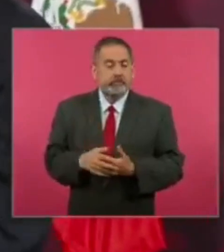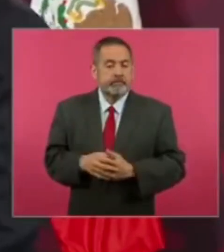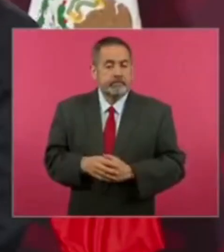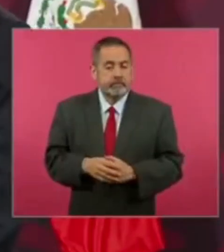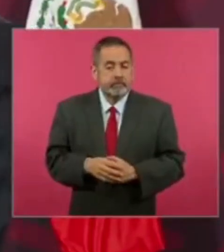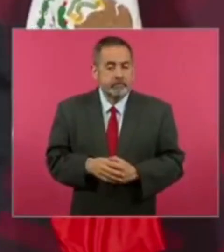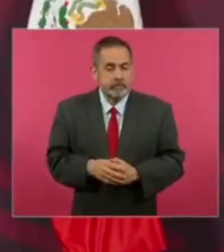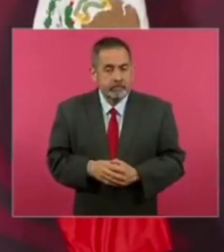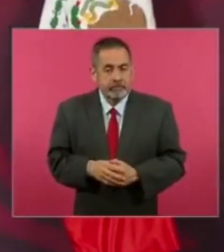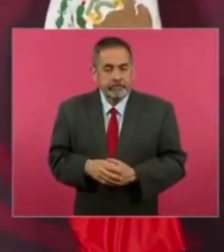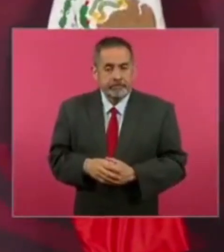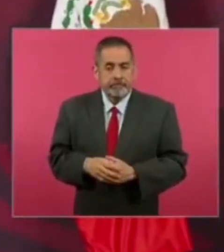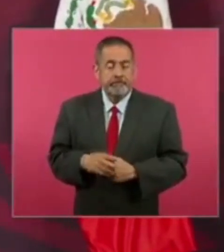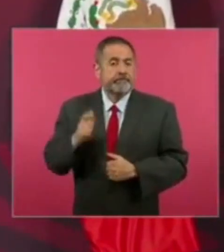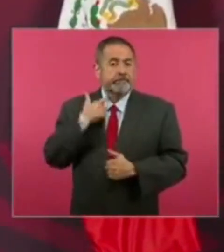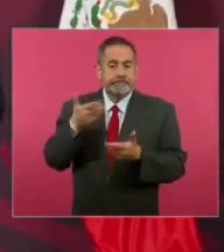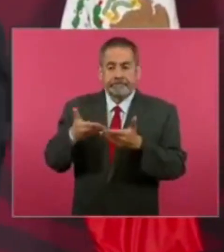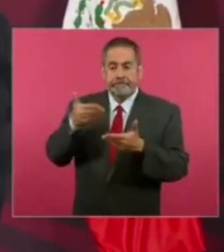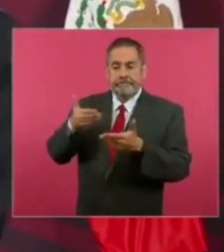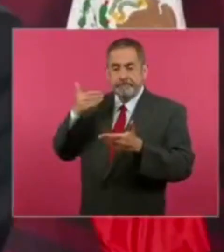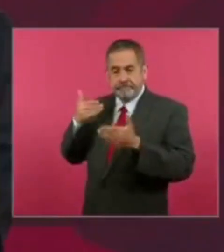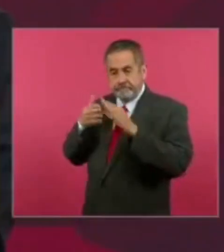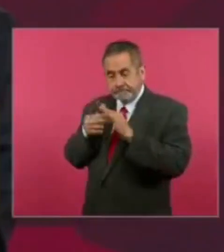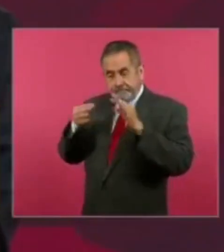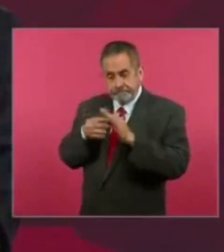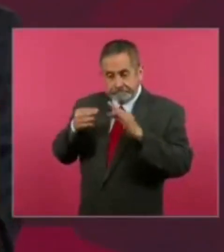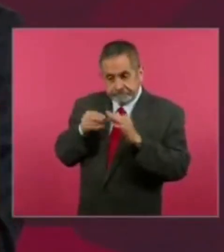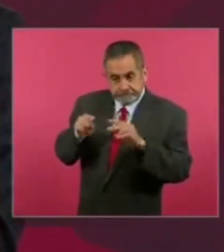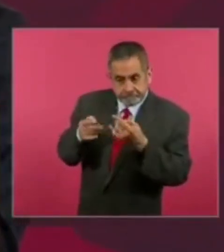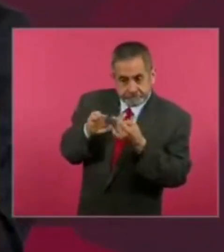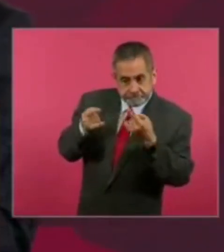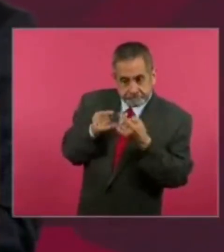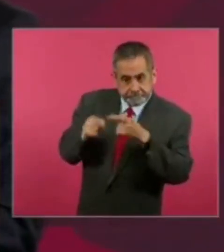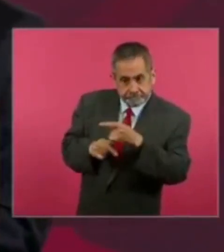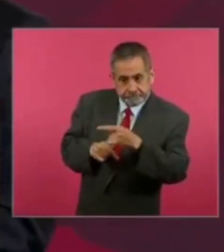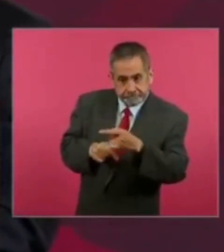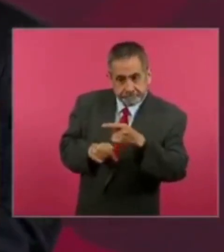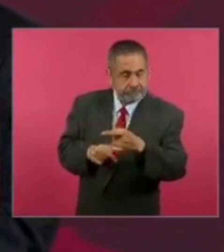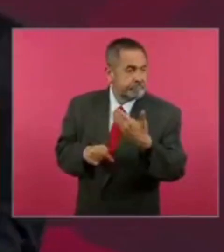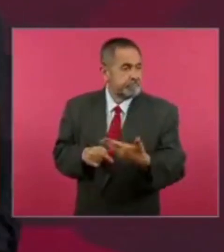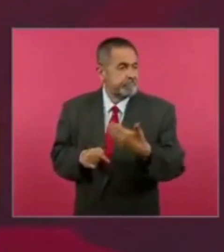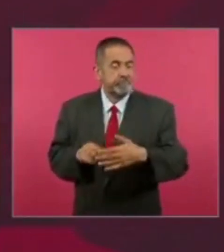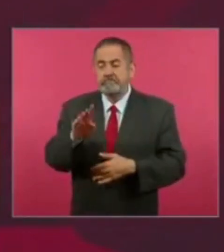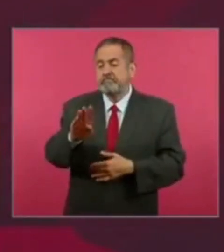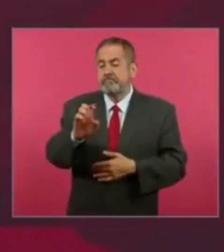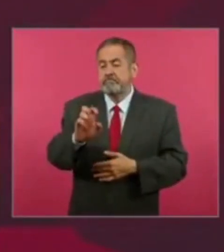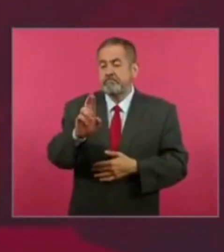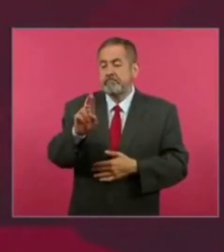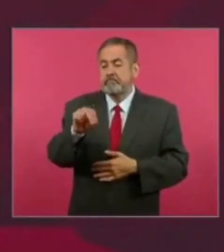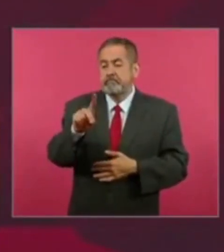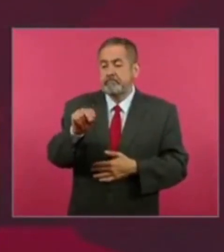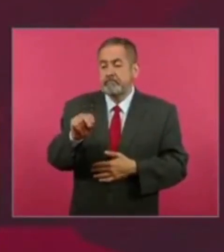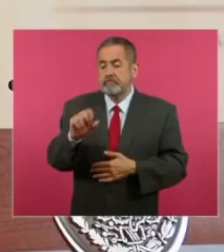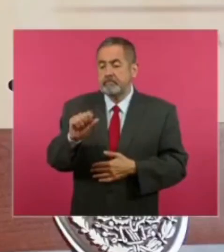todos los antecedentes hablan de que Bernardo Arévalo es un hombre